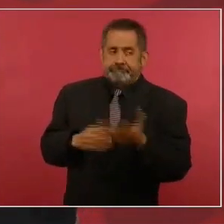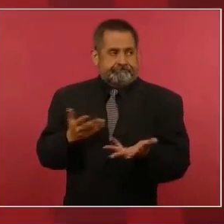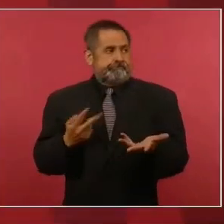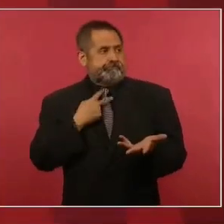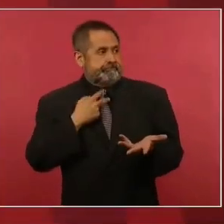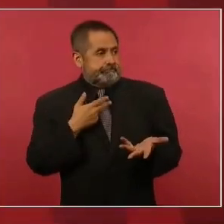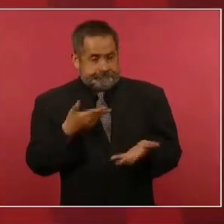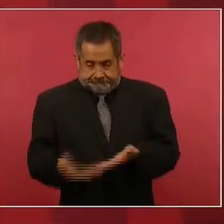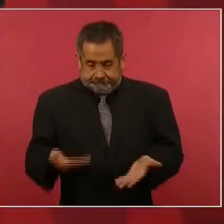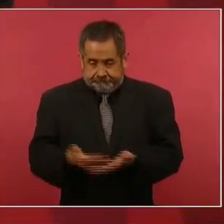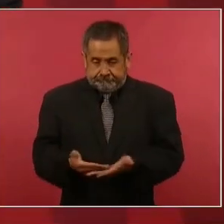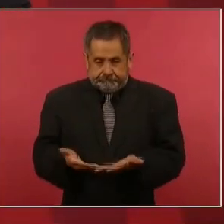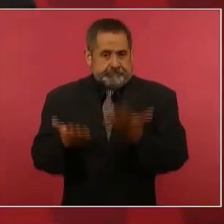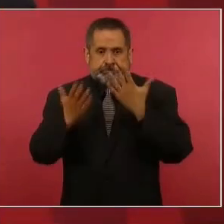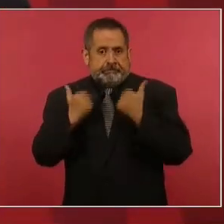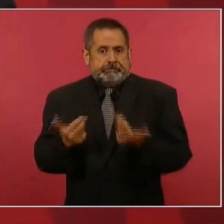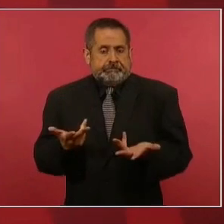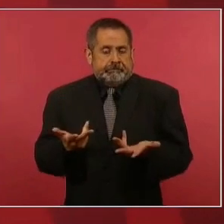corrupta